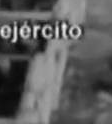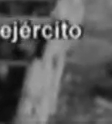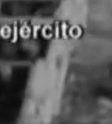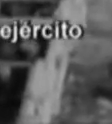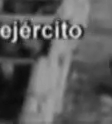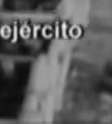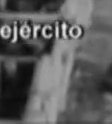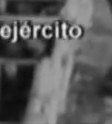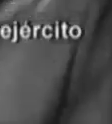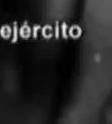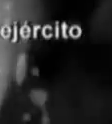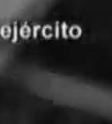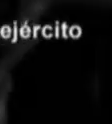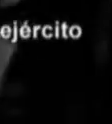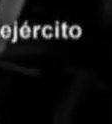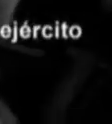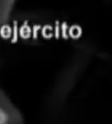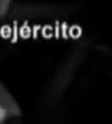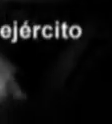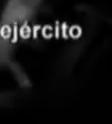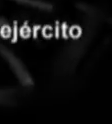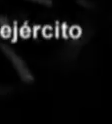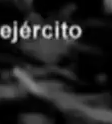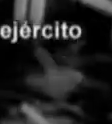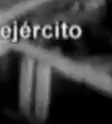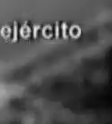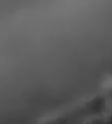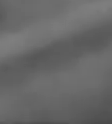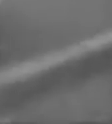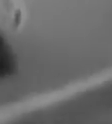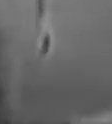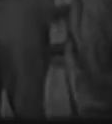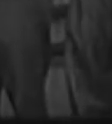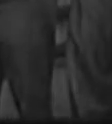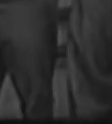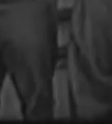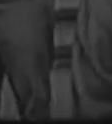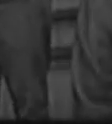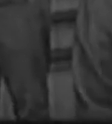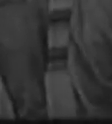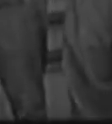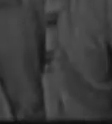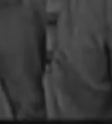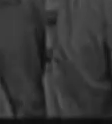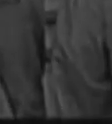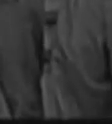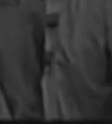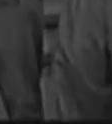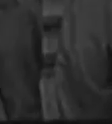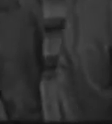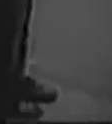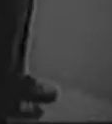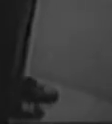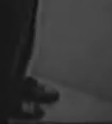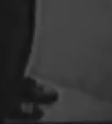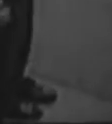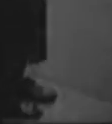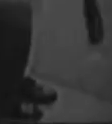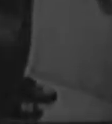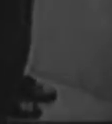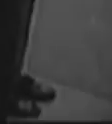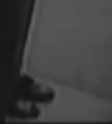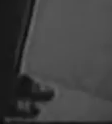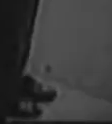porque esta es una revolución, es un ejército identificado con el pueblo. Así nacen, en el mes de octubre del 59,